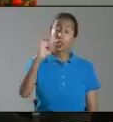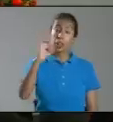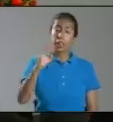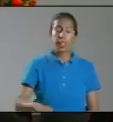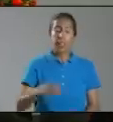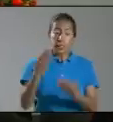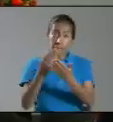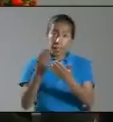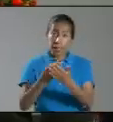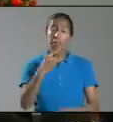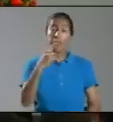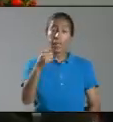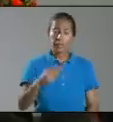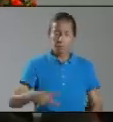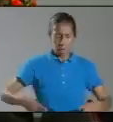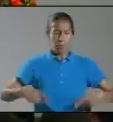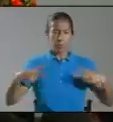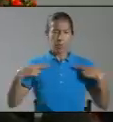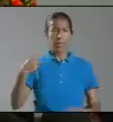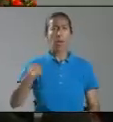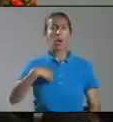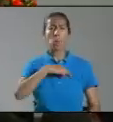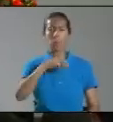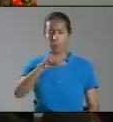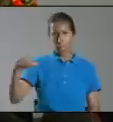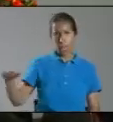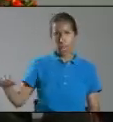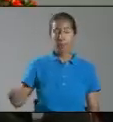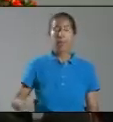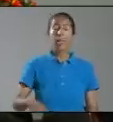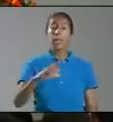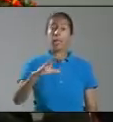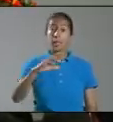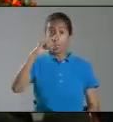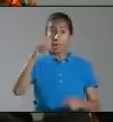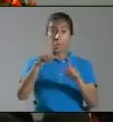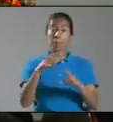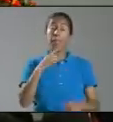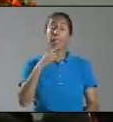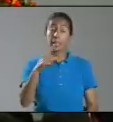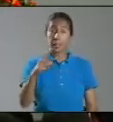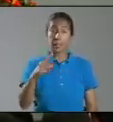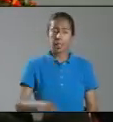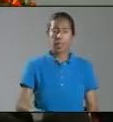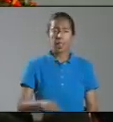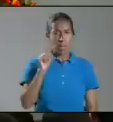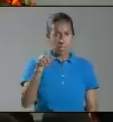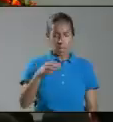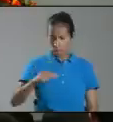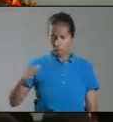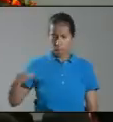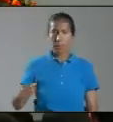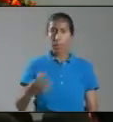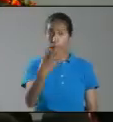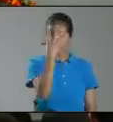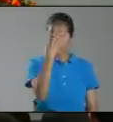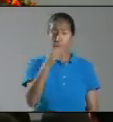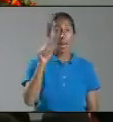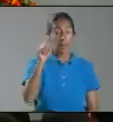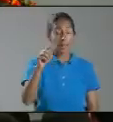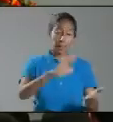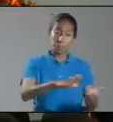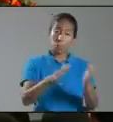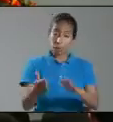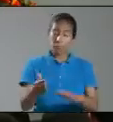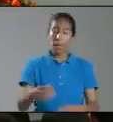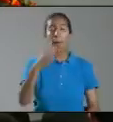dice, vivirá vuestra alma. Y también dice, el alma que pecare, esa morirá.